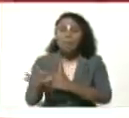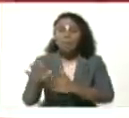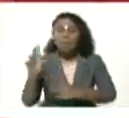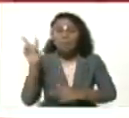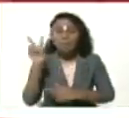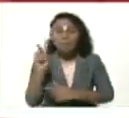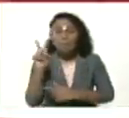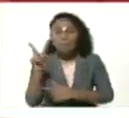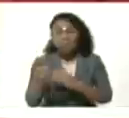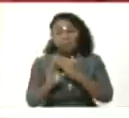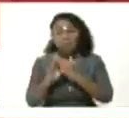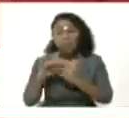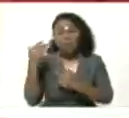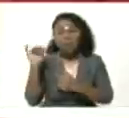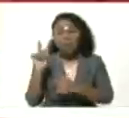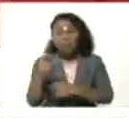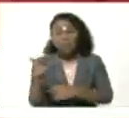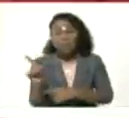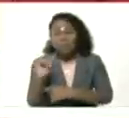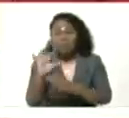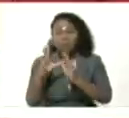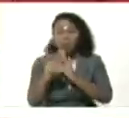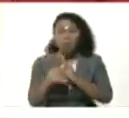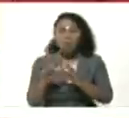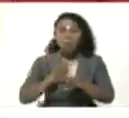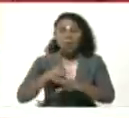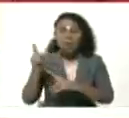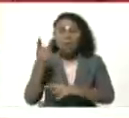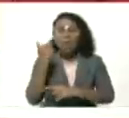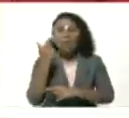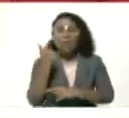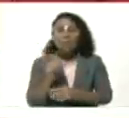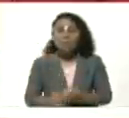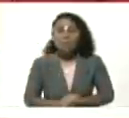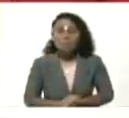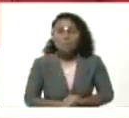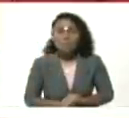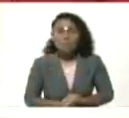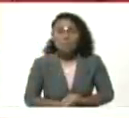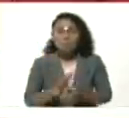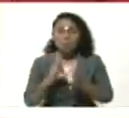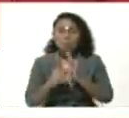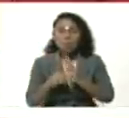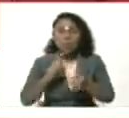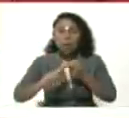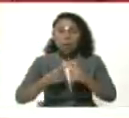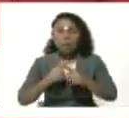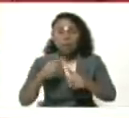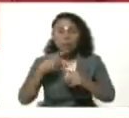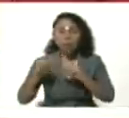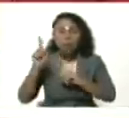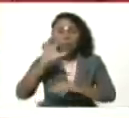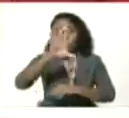Bueno, no sabemos si todavía lo tienen. Seguramente ya se lo robaron, porque es su costumbre. Robarse las cosas de los otros países.